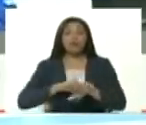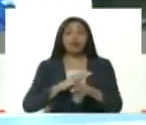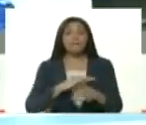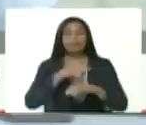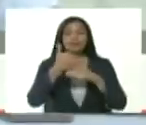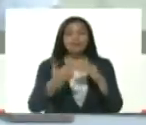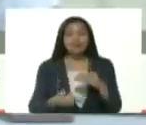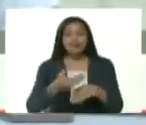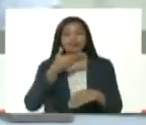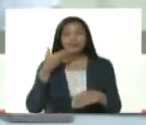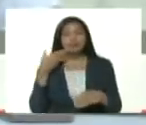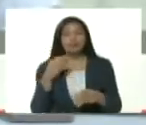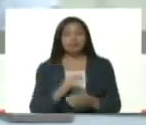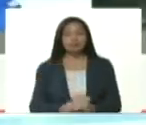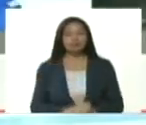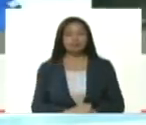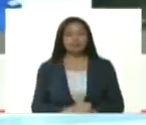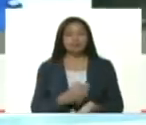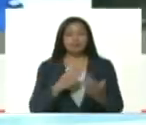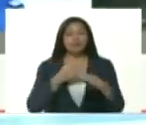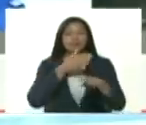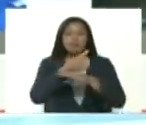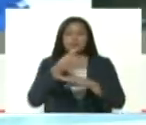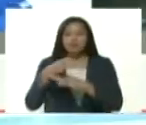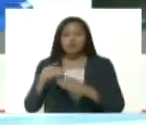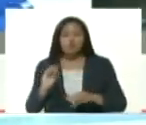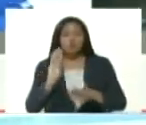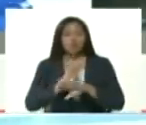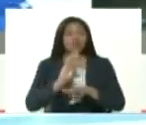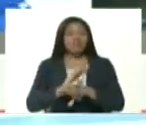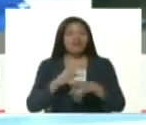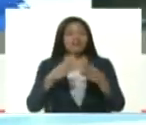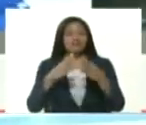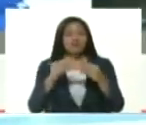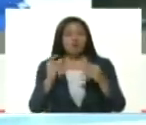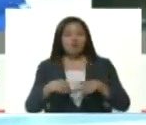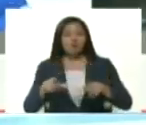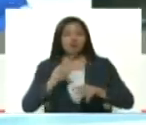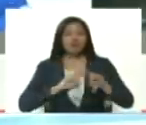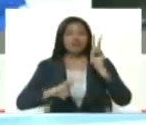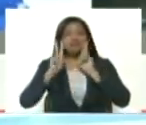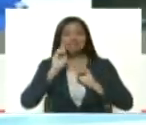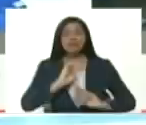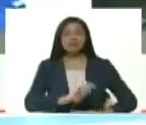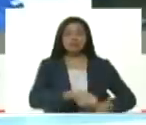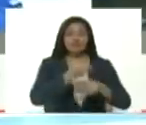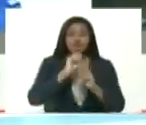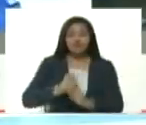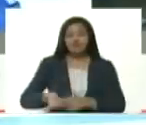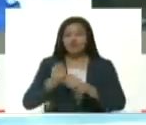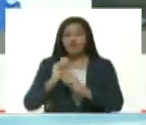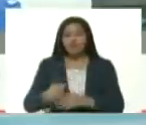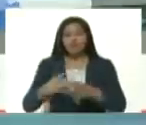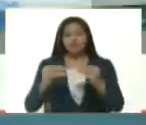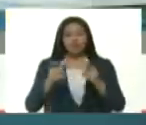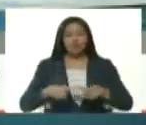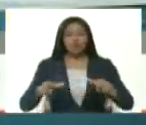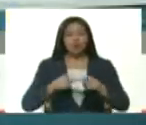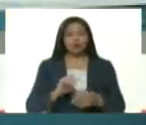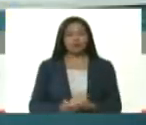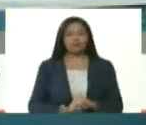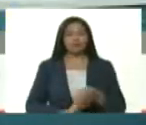planificarse mejor para ir a todas estas labores de prevención, limpieza, desinfección